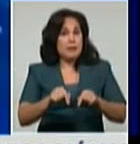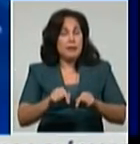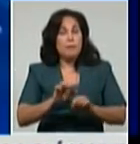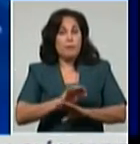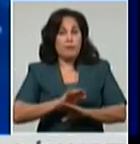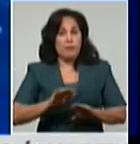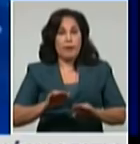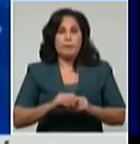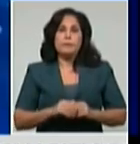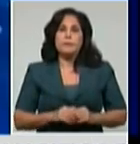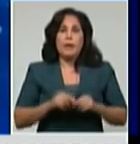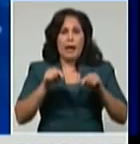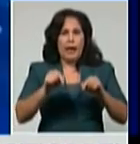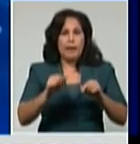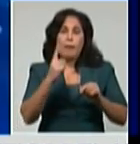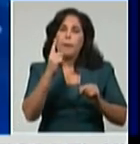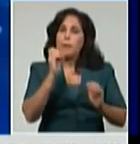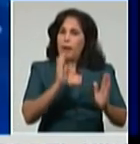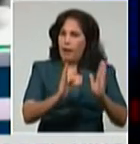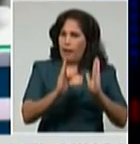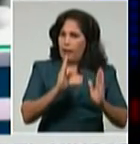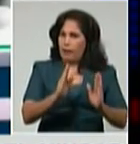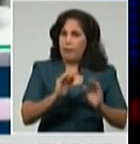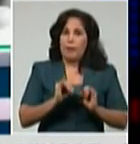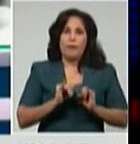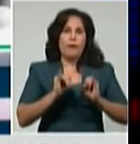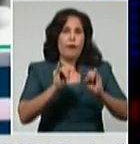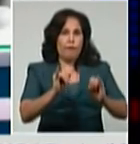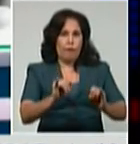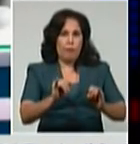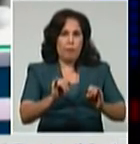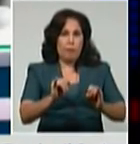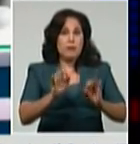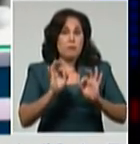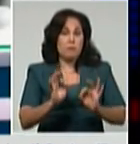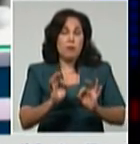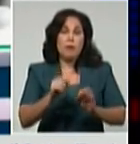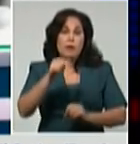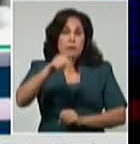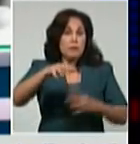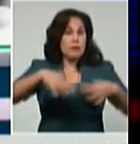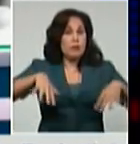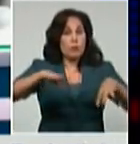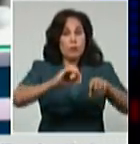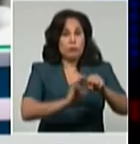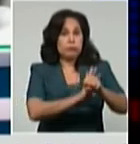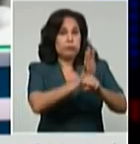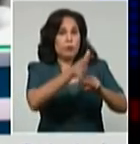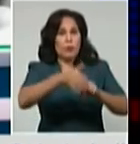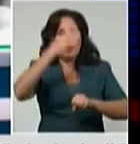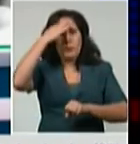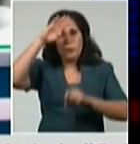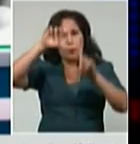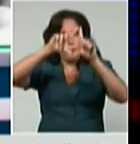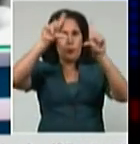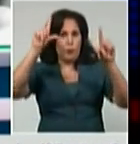punto final a esta primera parte de información que llevó la actual situación epidemiológica en el país. Cuba